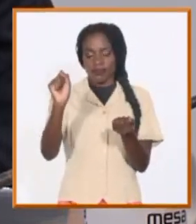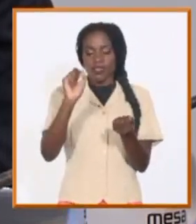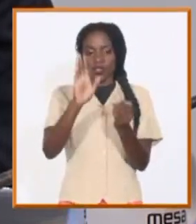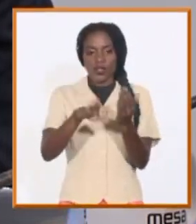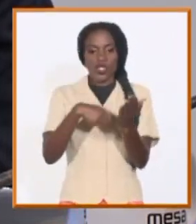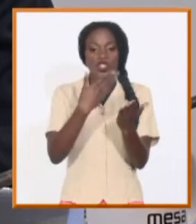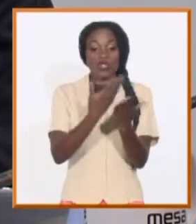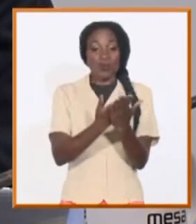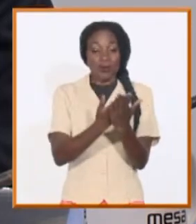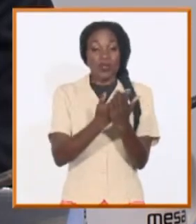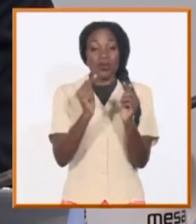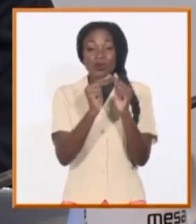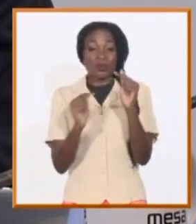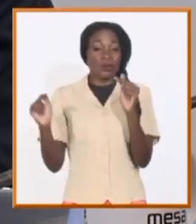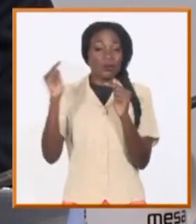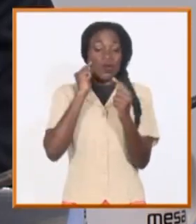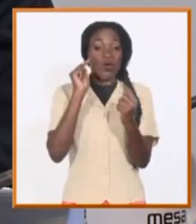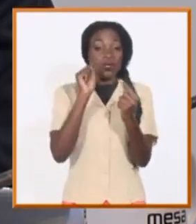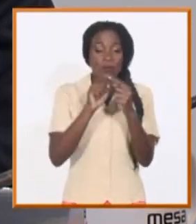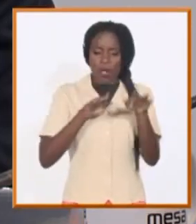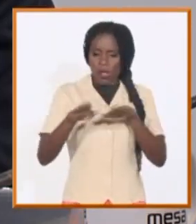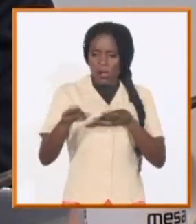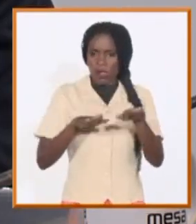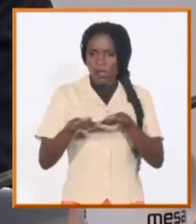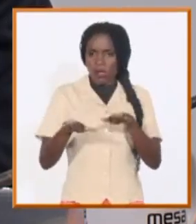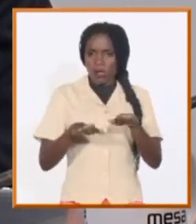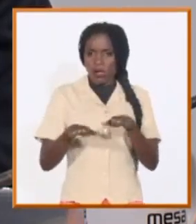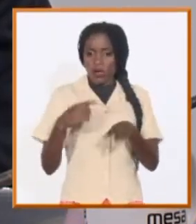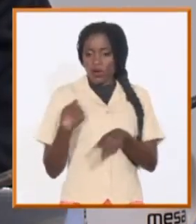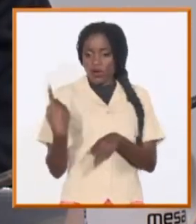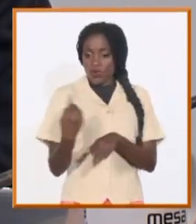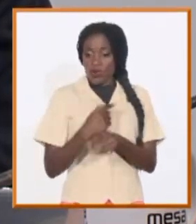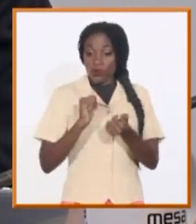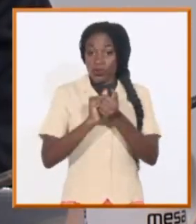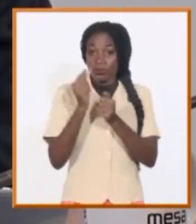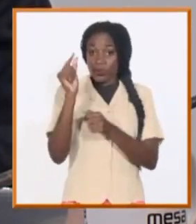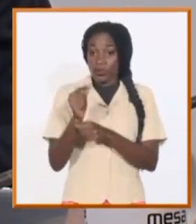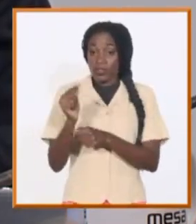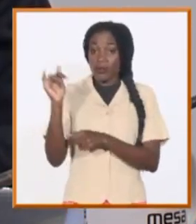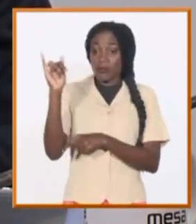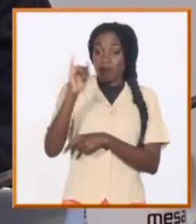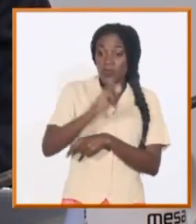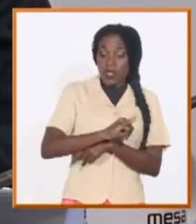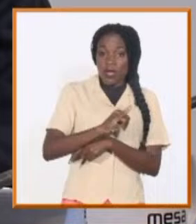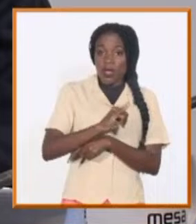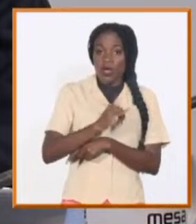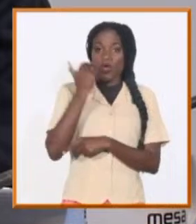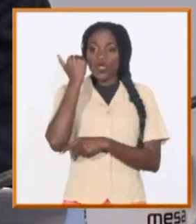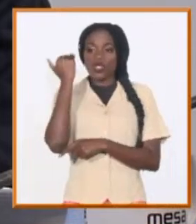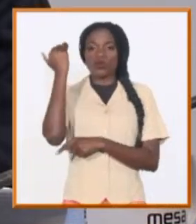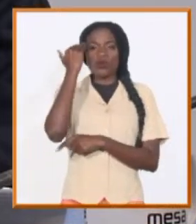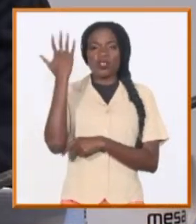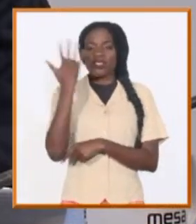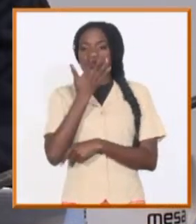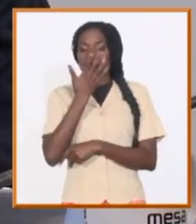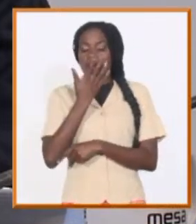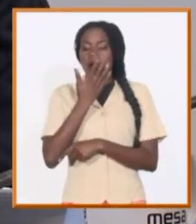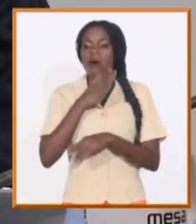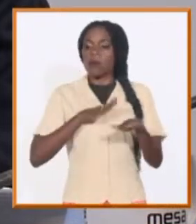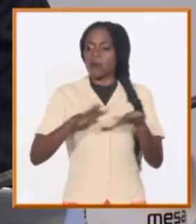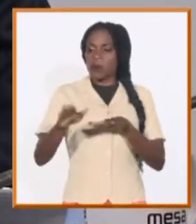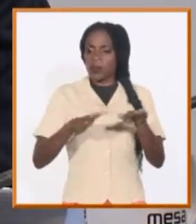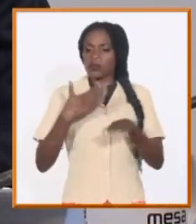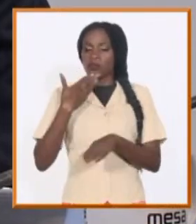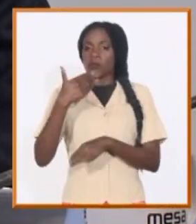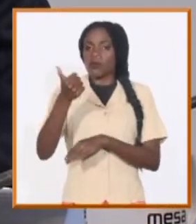propósitos fundamentales, los objetivos de la preparación y que nuestros atletas llegaran con un nivel de preparación adecuado para